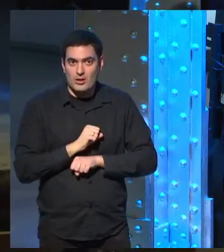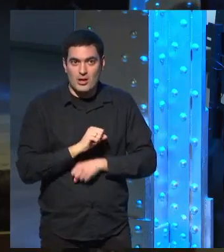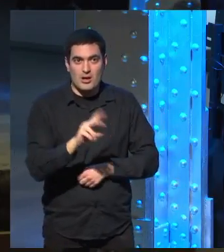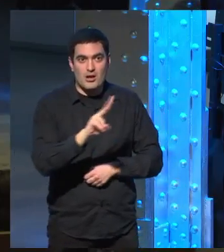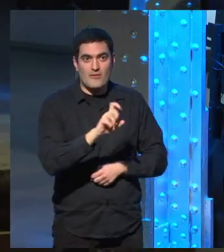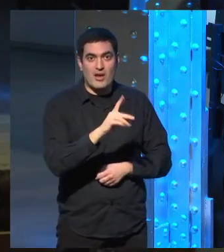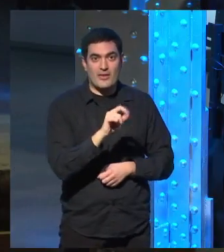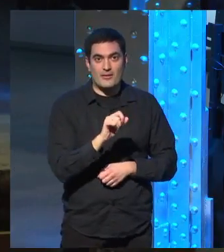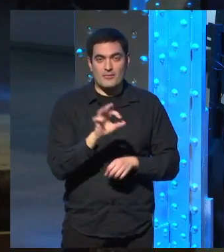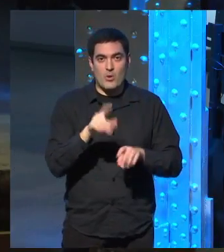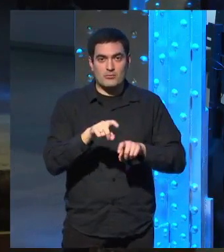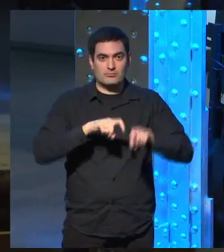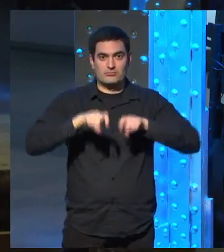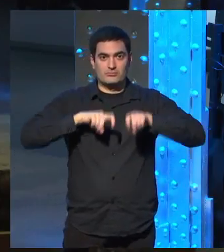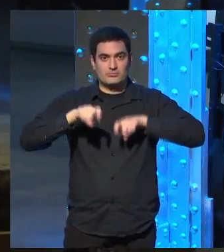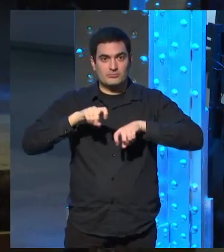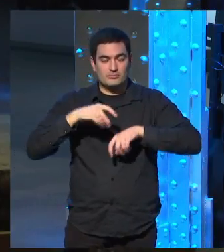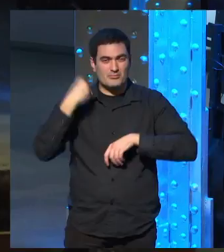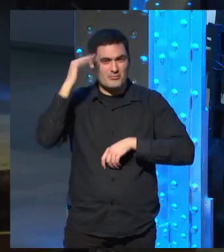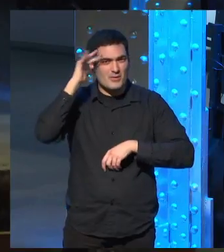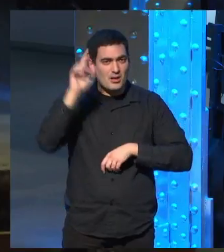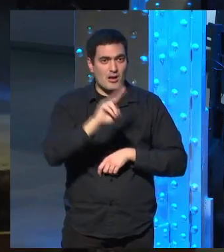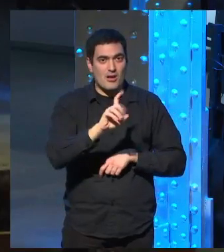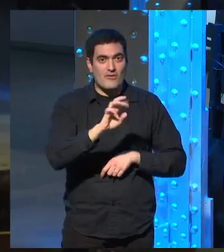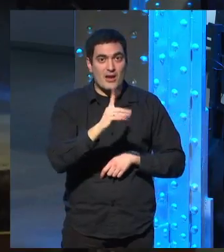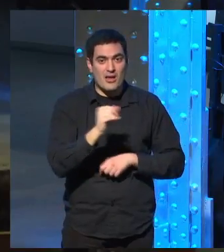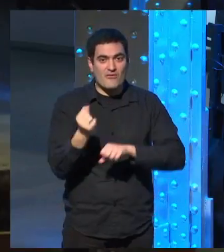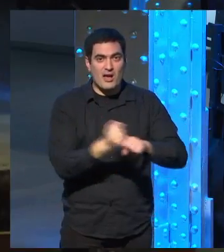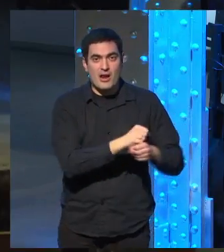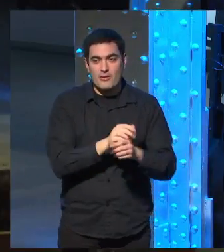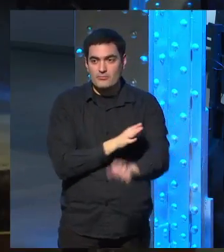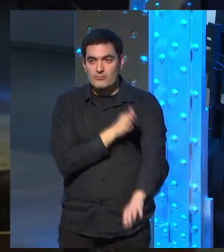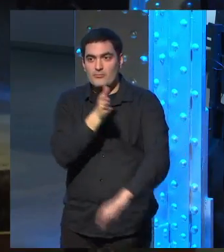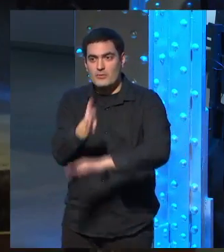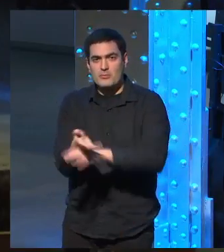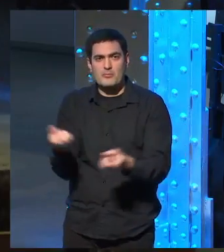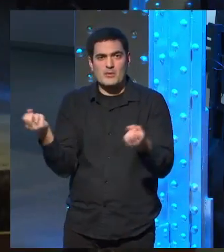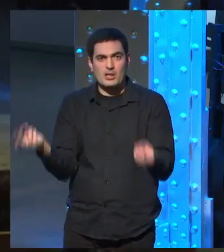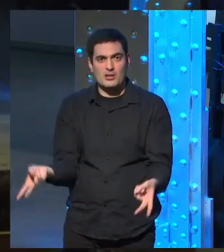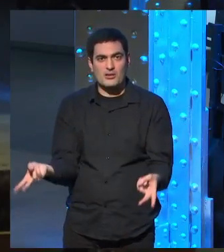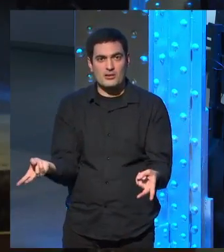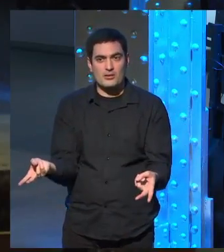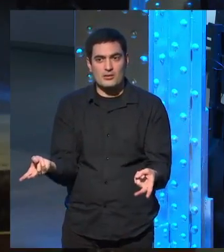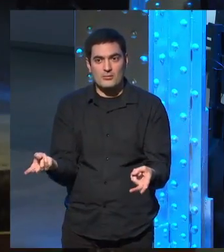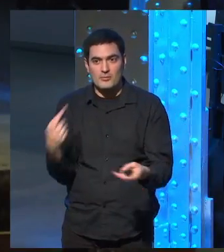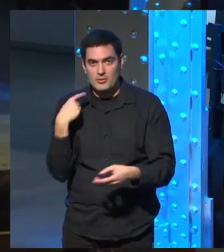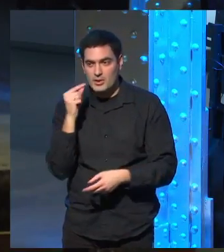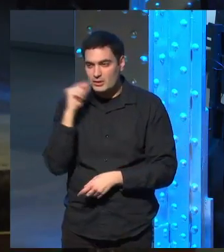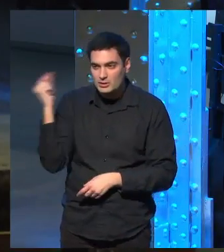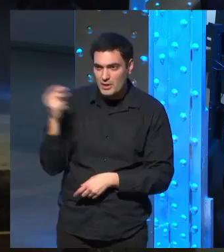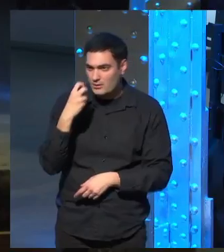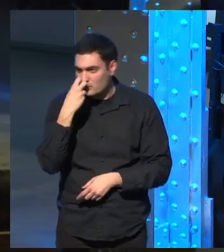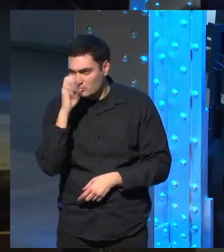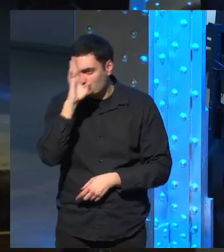esta novela, Werfel imagina que Verdi va a Venecia para espiar a Wagner, ¿no?